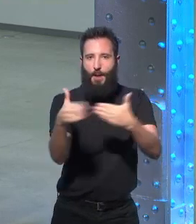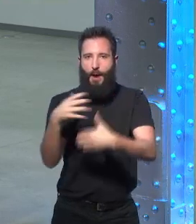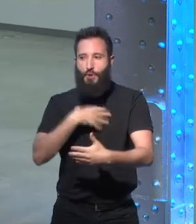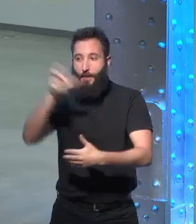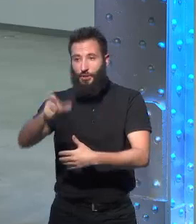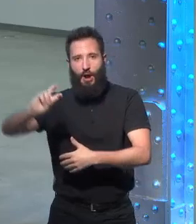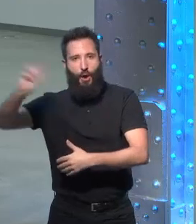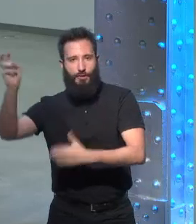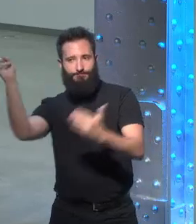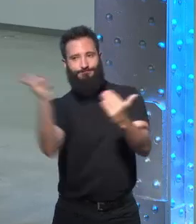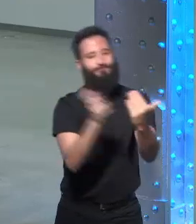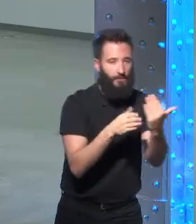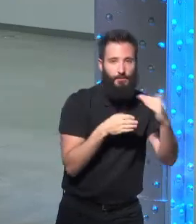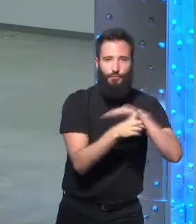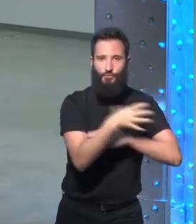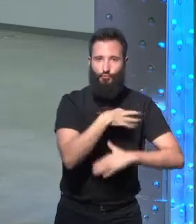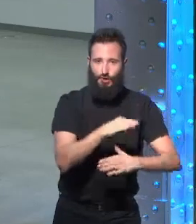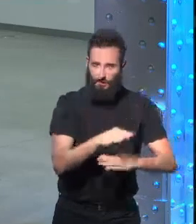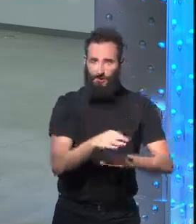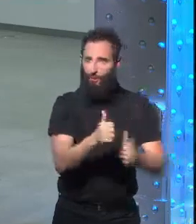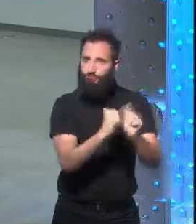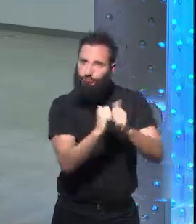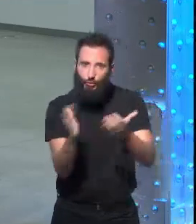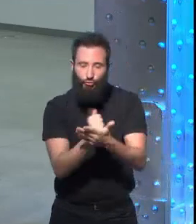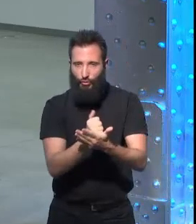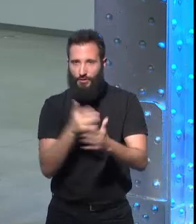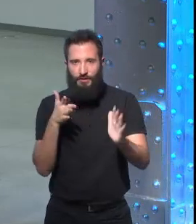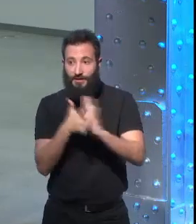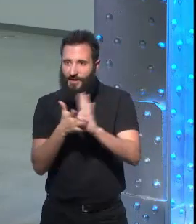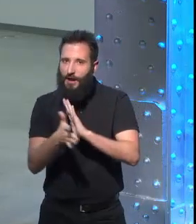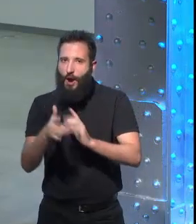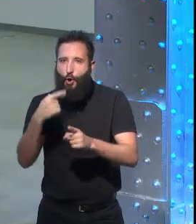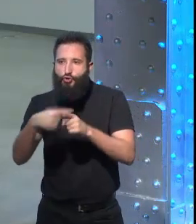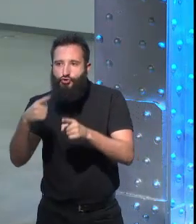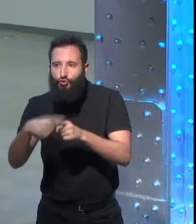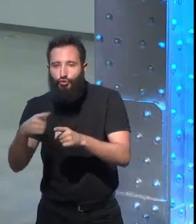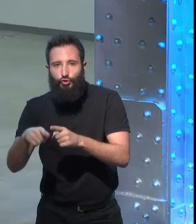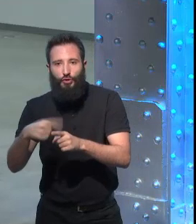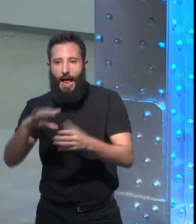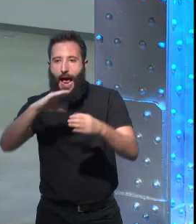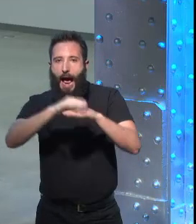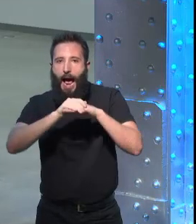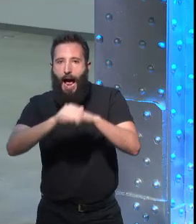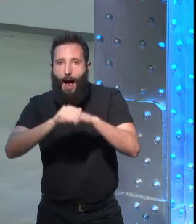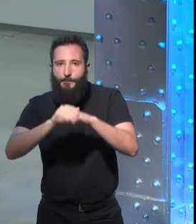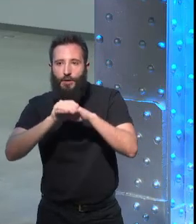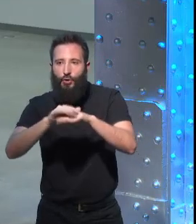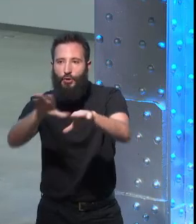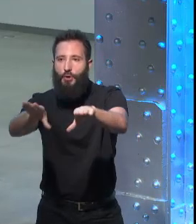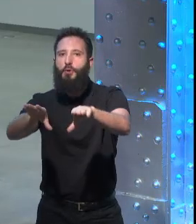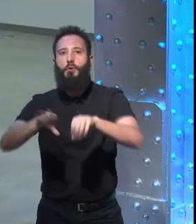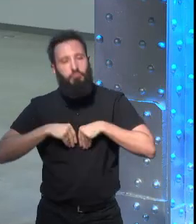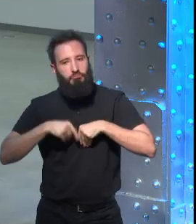persona puede entrar y utilizárselos. Aceptar propuestas, esto es tremendo, ¿no? El aceptar amigos sin